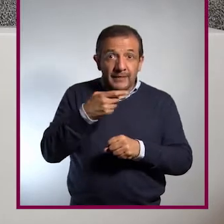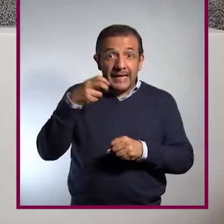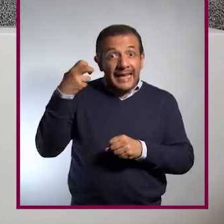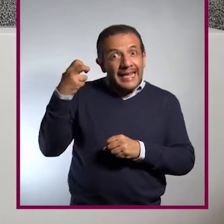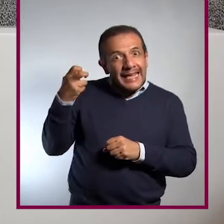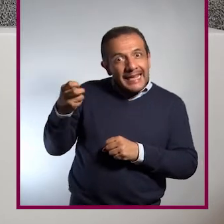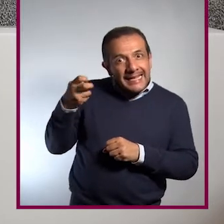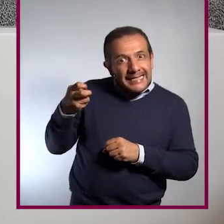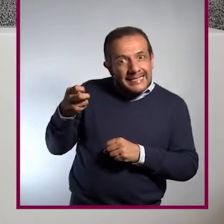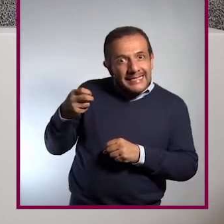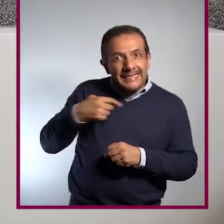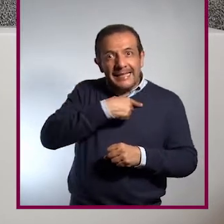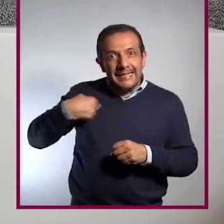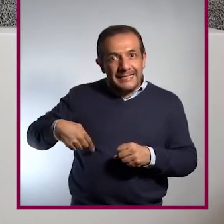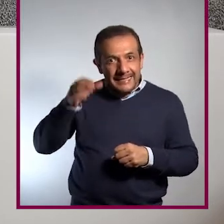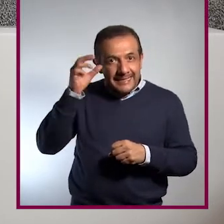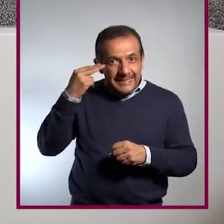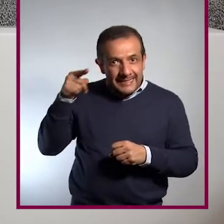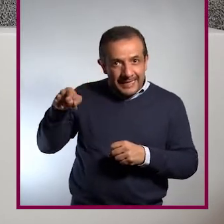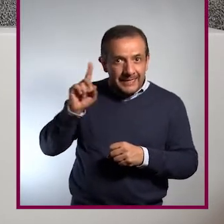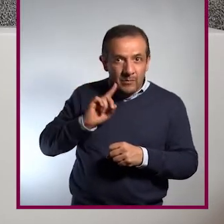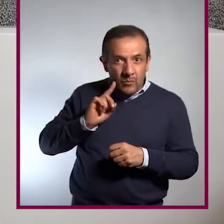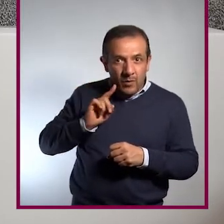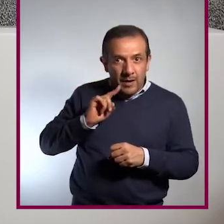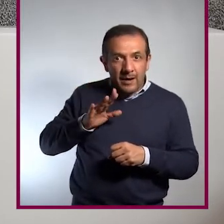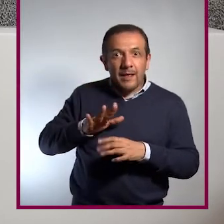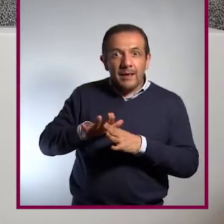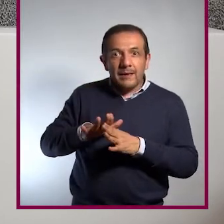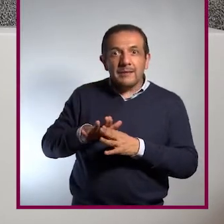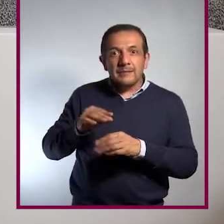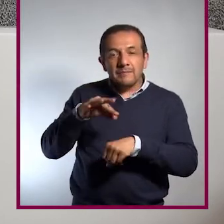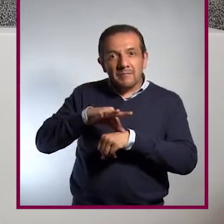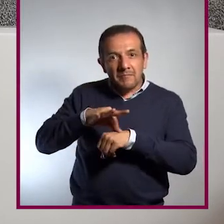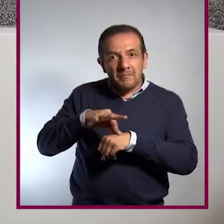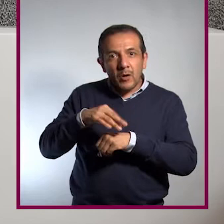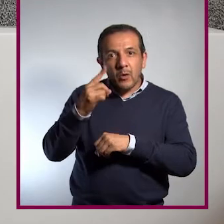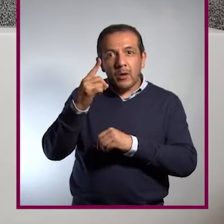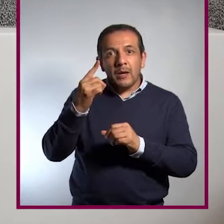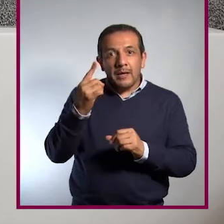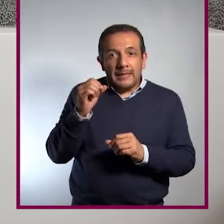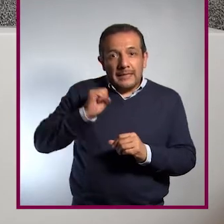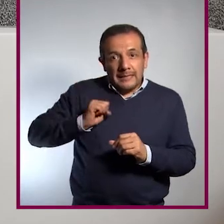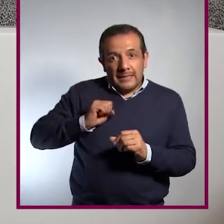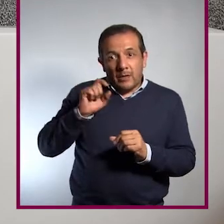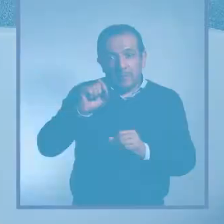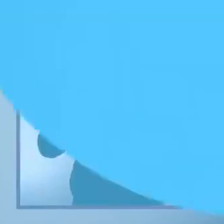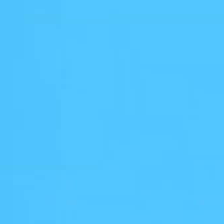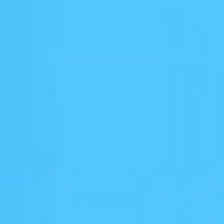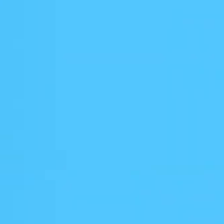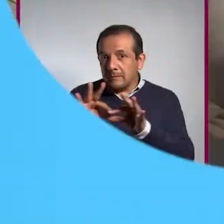es considerado como el más significativo en medicina tropical en el siglo XX.